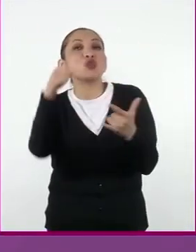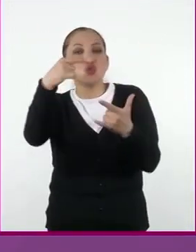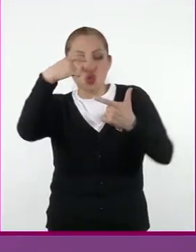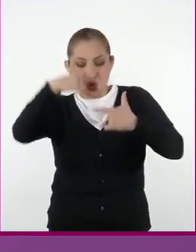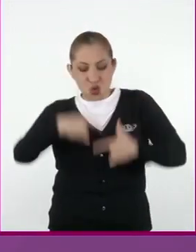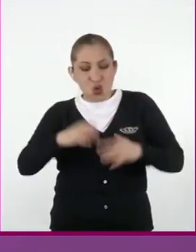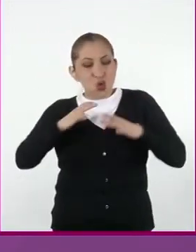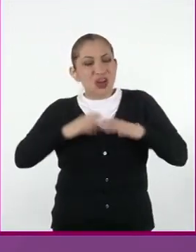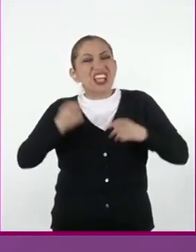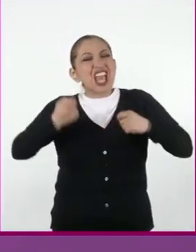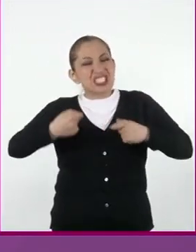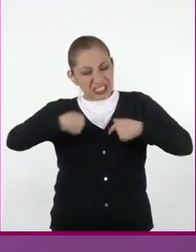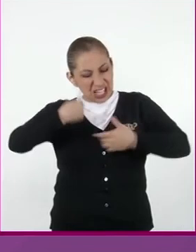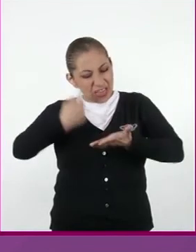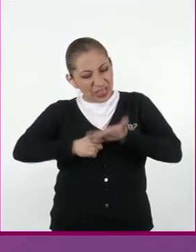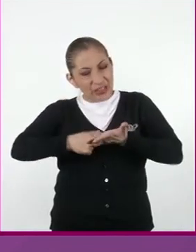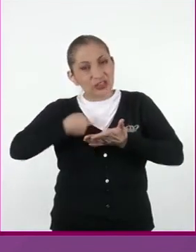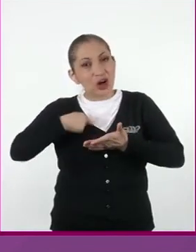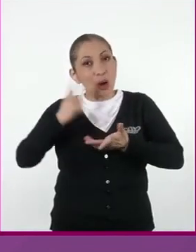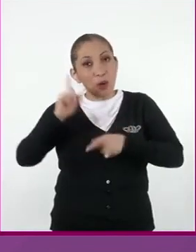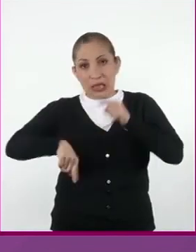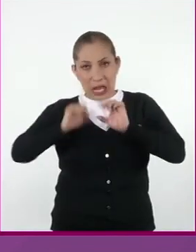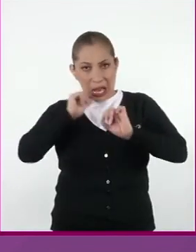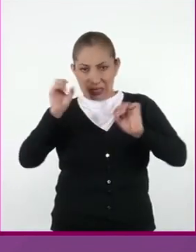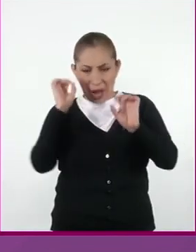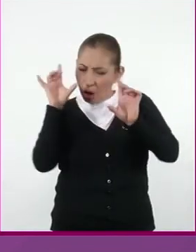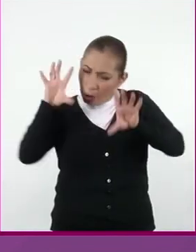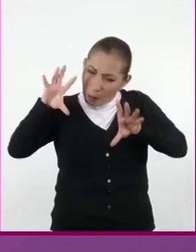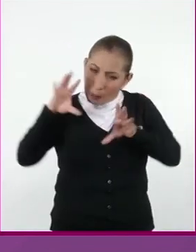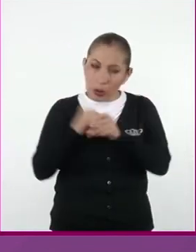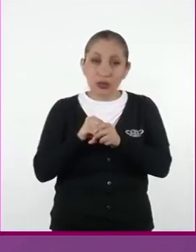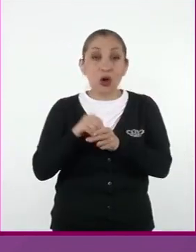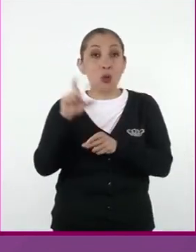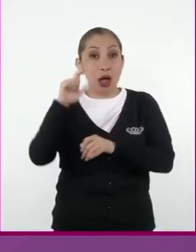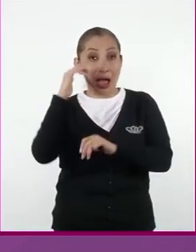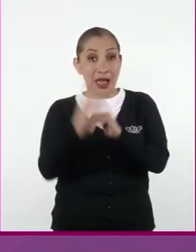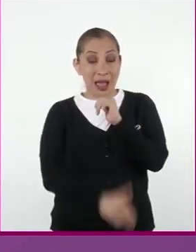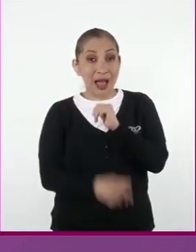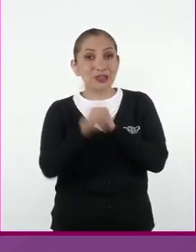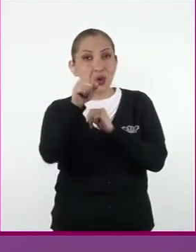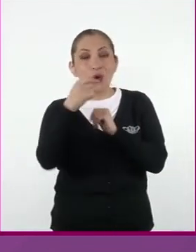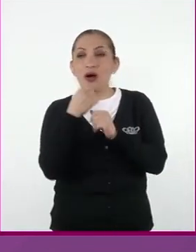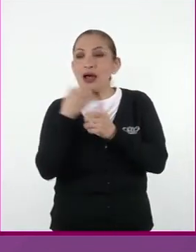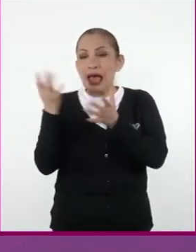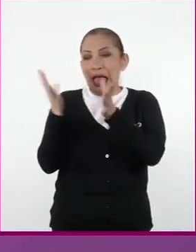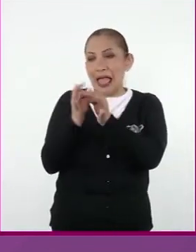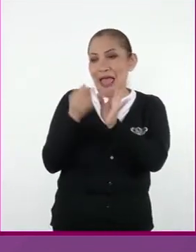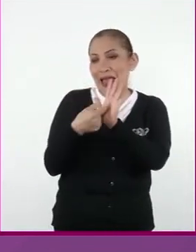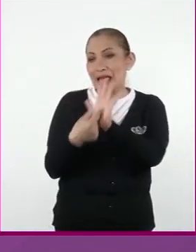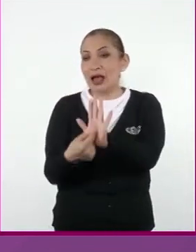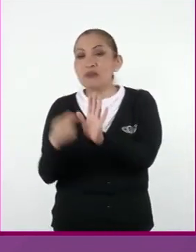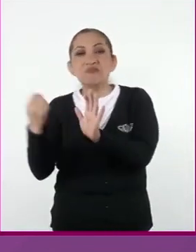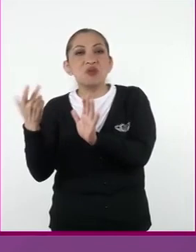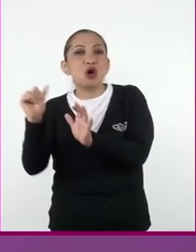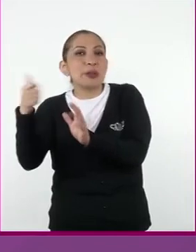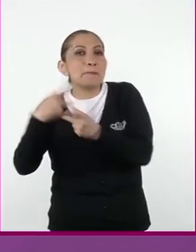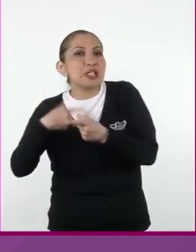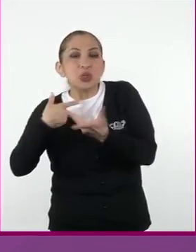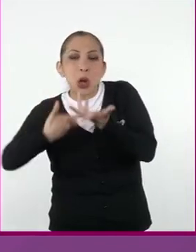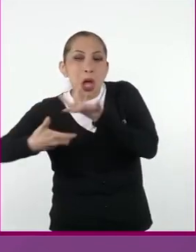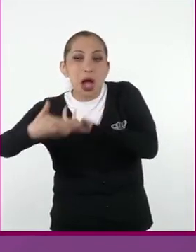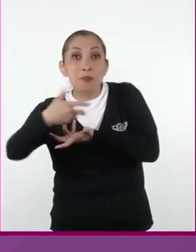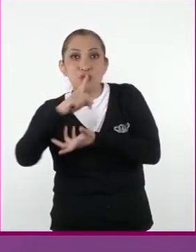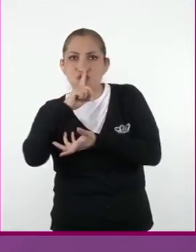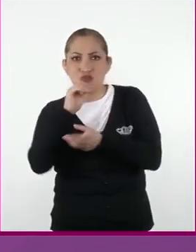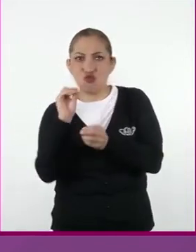descríbanse física y emocionalmente sin omitir ningún detalle. Cuando terminen, compartan su descripción con alguien más, pero